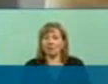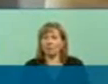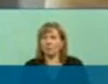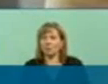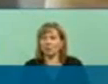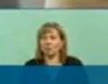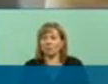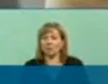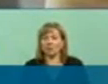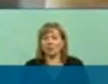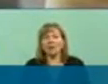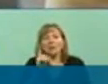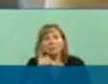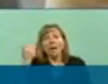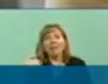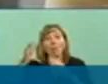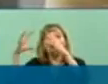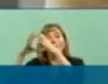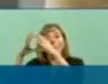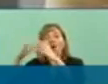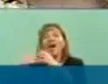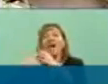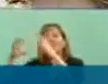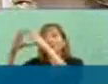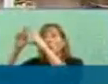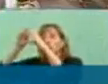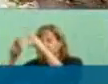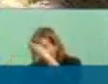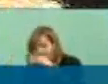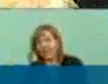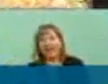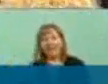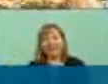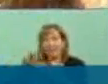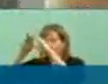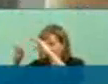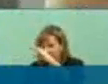nos habíamos caído del mundo, y era ese hombre